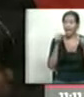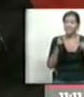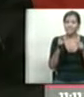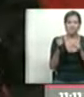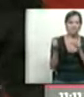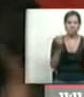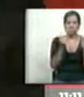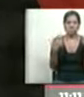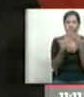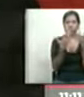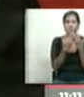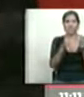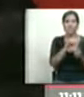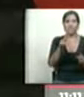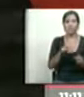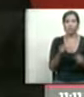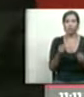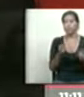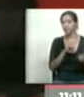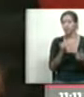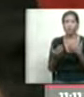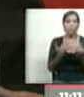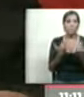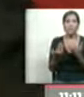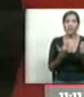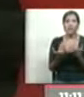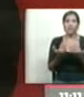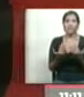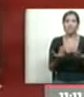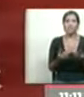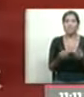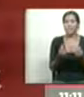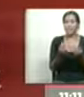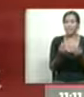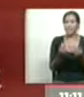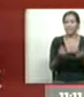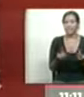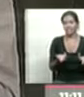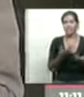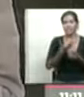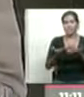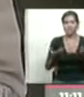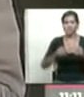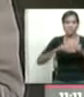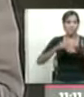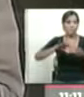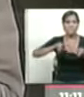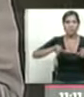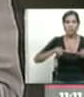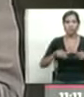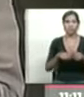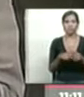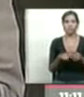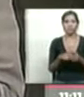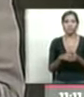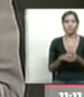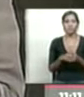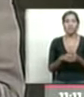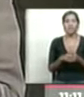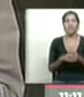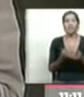así se están tratando. Yo creo que esto es parte de la no repartición de la plata que han mandado en estos días por ahí. No, lo que yo sí veo es que hay una